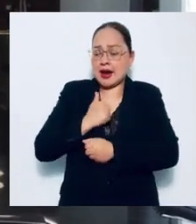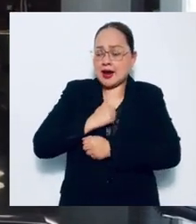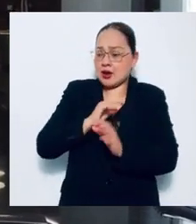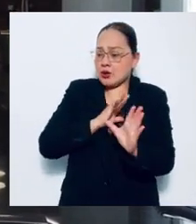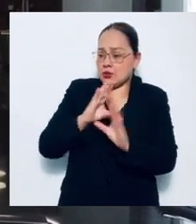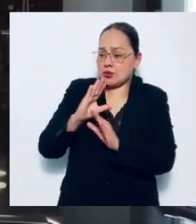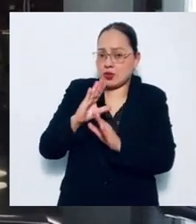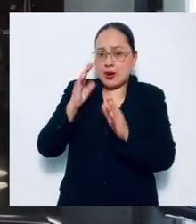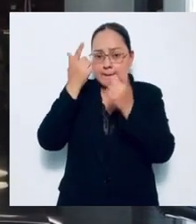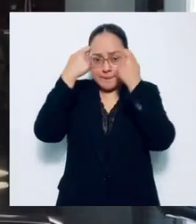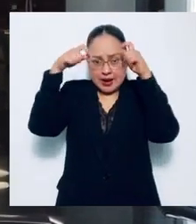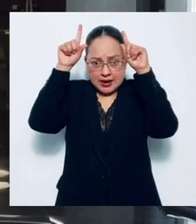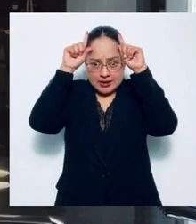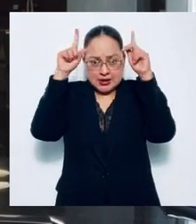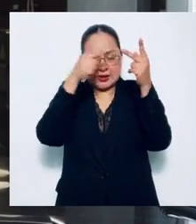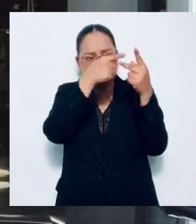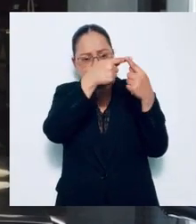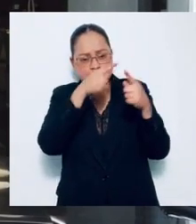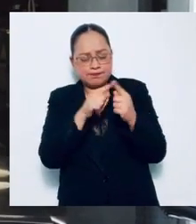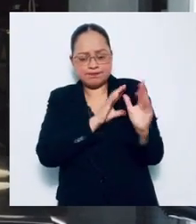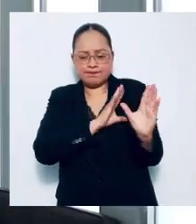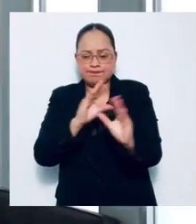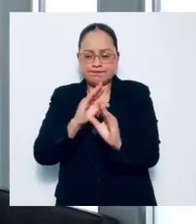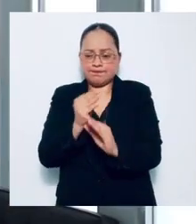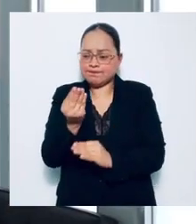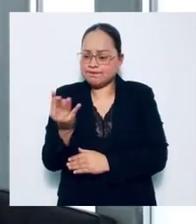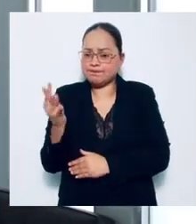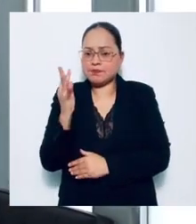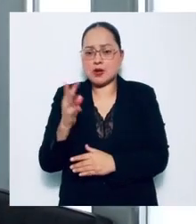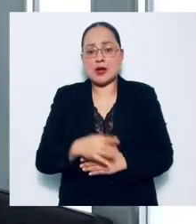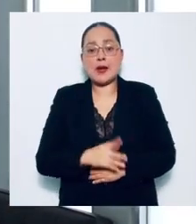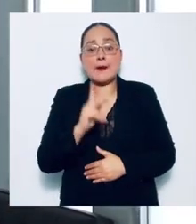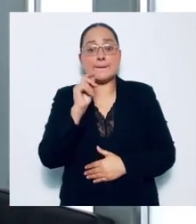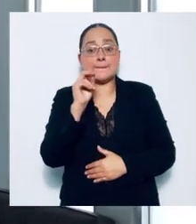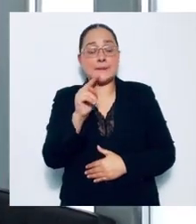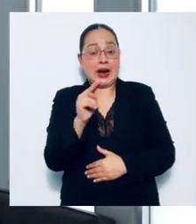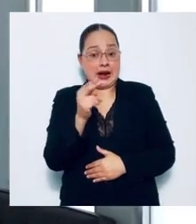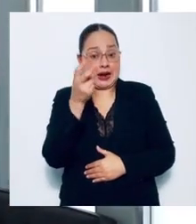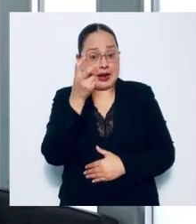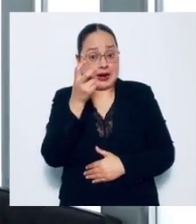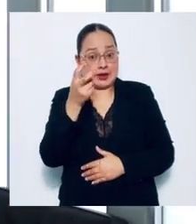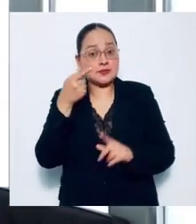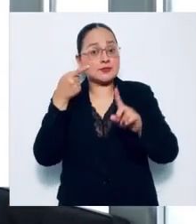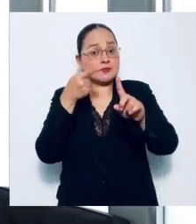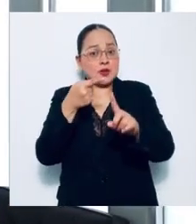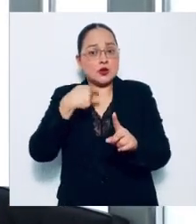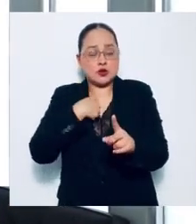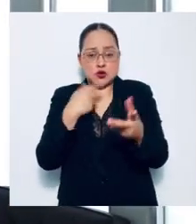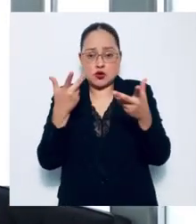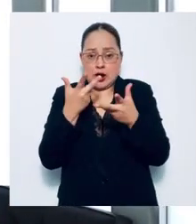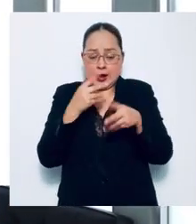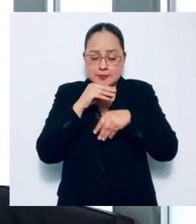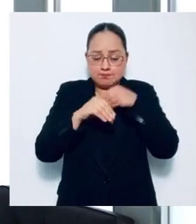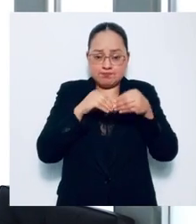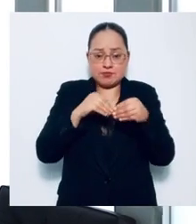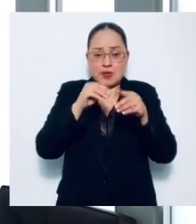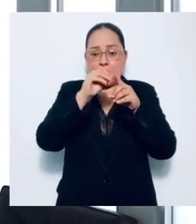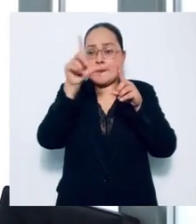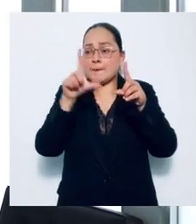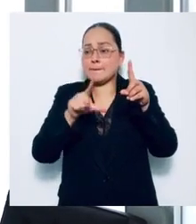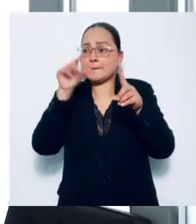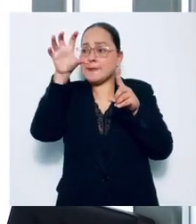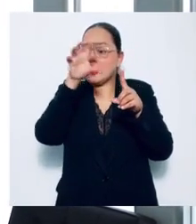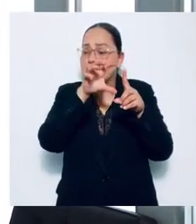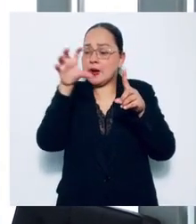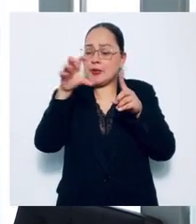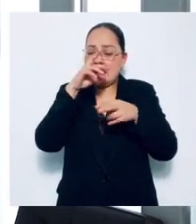Ejército, de la Marina, de las Fuerzas Armadas. Ese plan me tocó desarrollar su